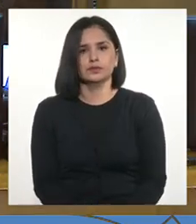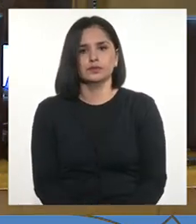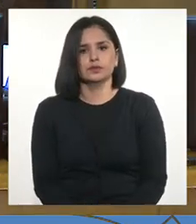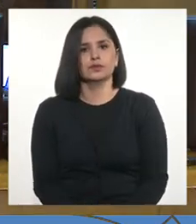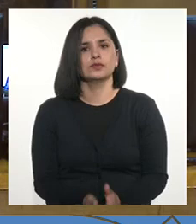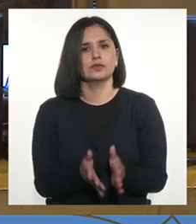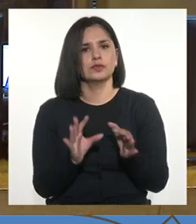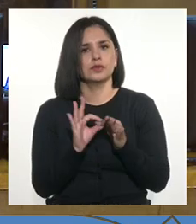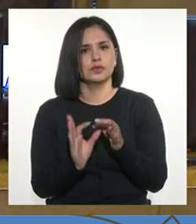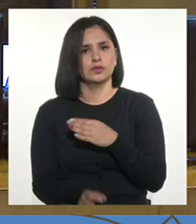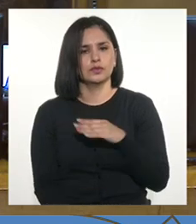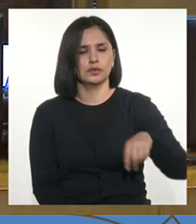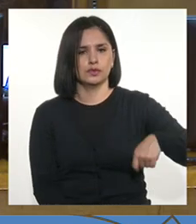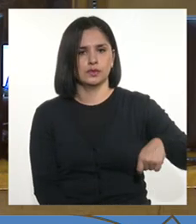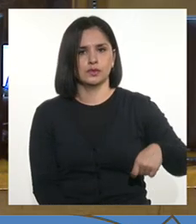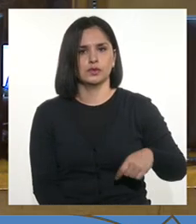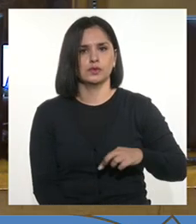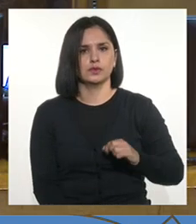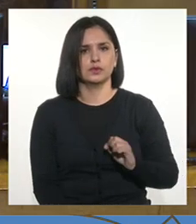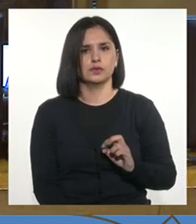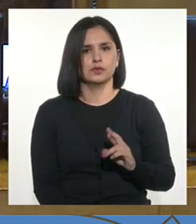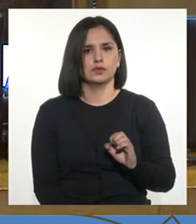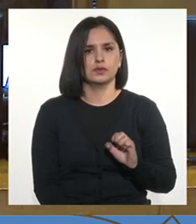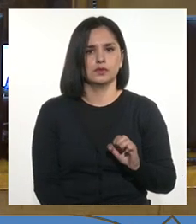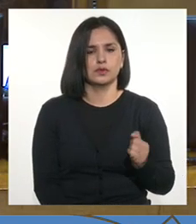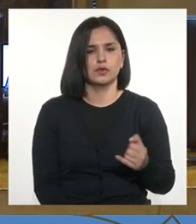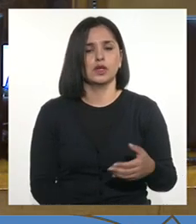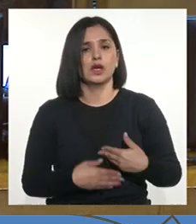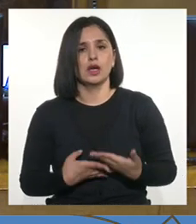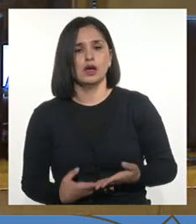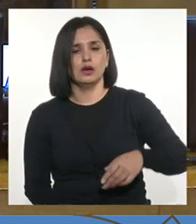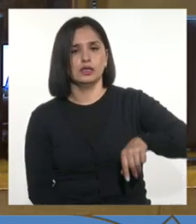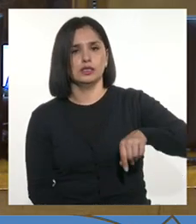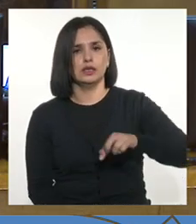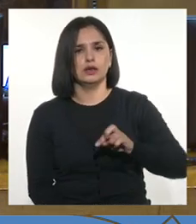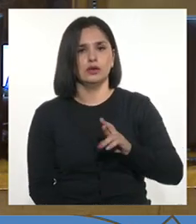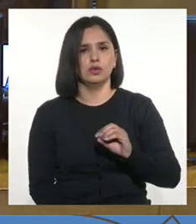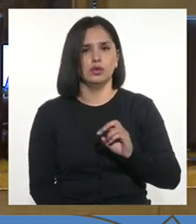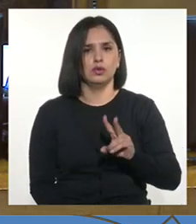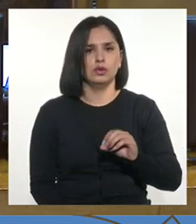muchas gracias señor senador víctor pérez y la palabra la senadora ella es la pregunta